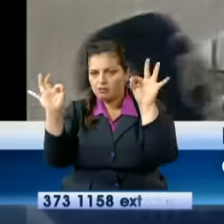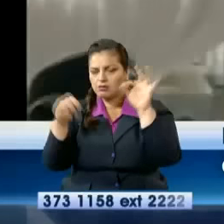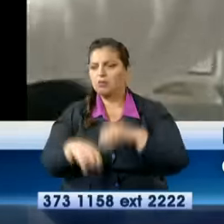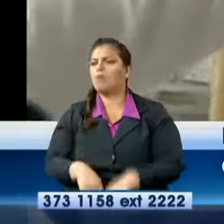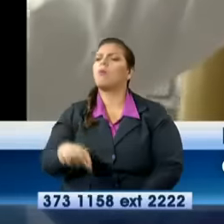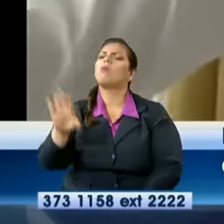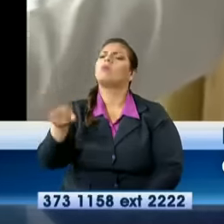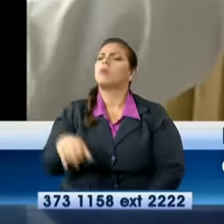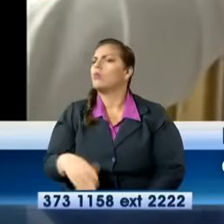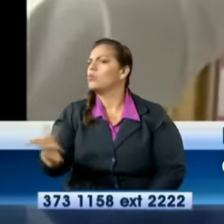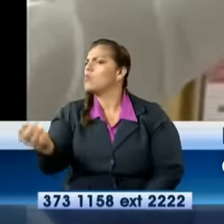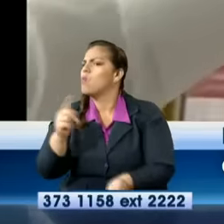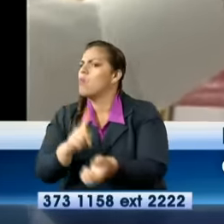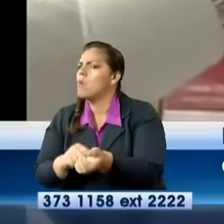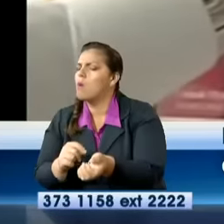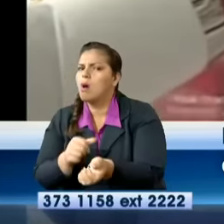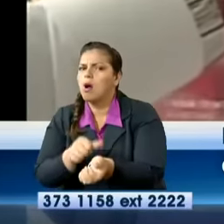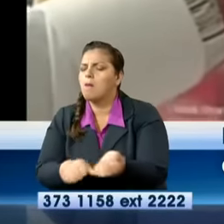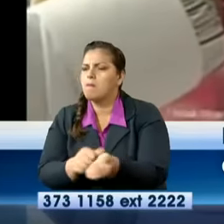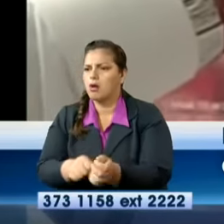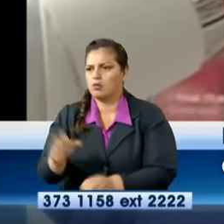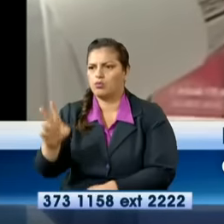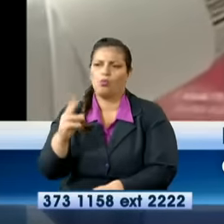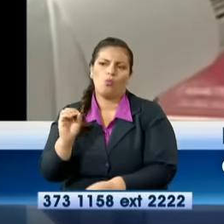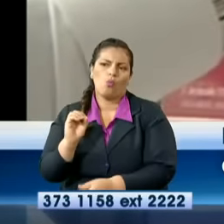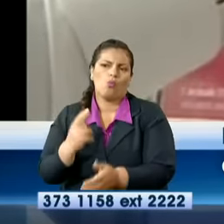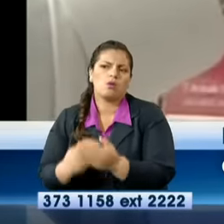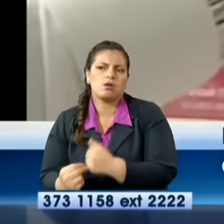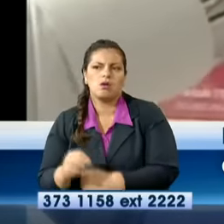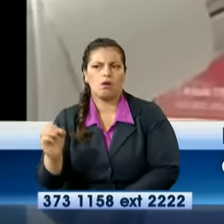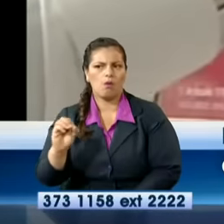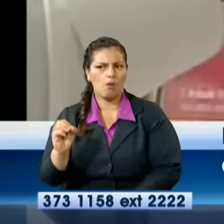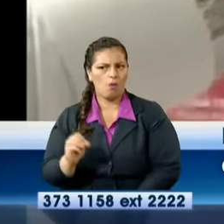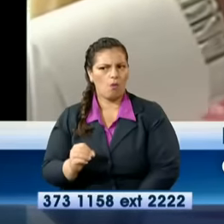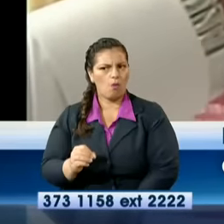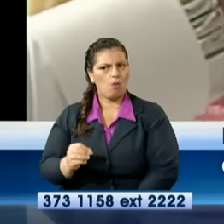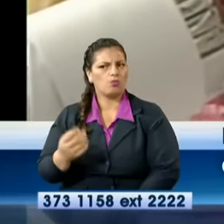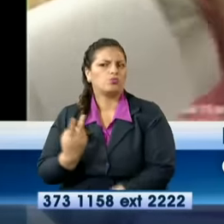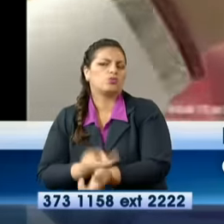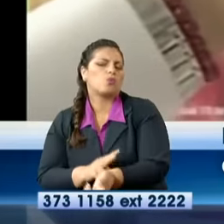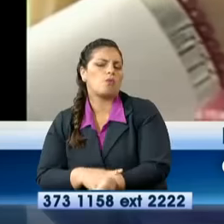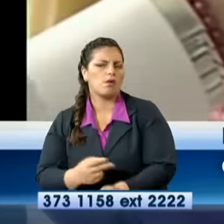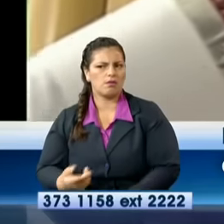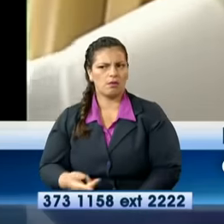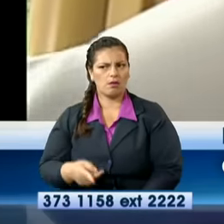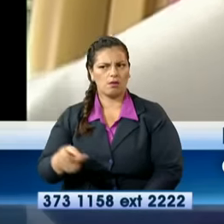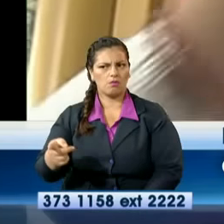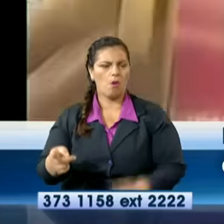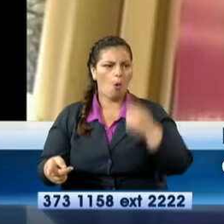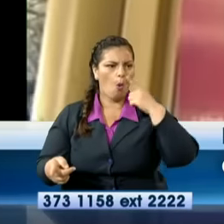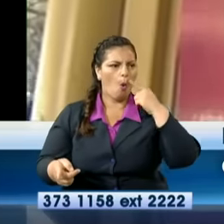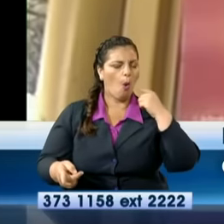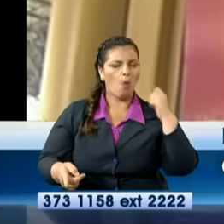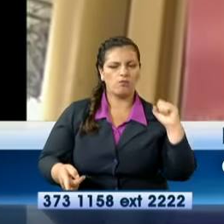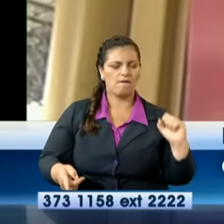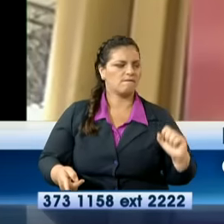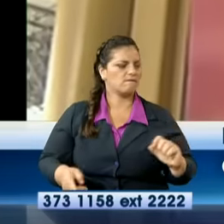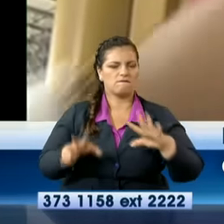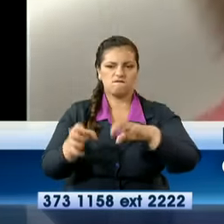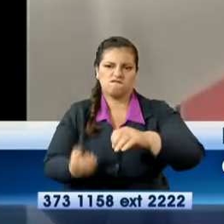tu hermana? Hagámonos esta pregunta. Y si fuera tu hija, tu sobrina, tu hermana, ¿cómo quisiera que los demás